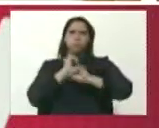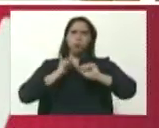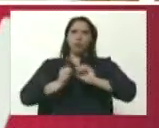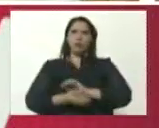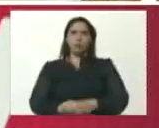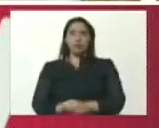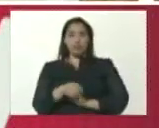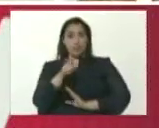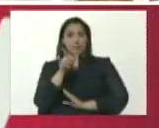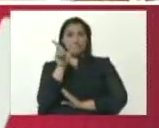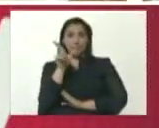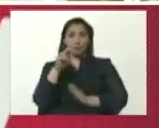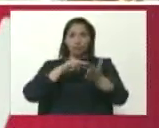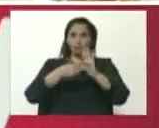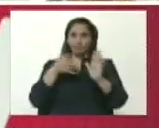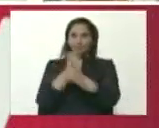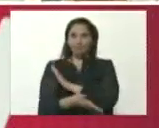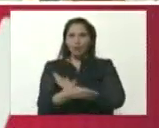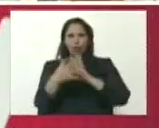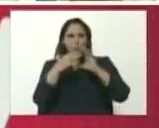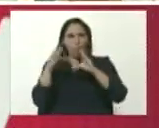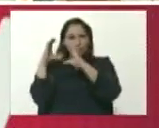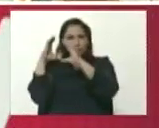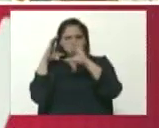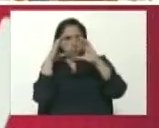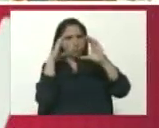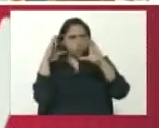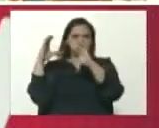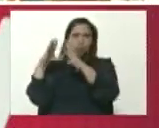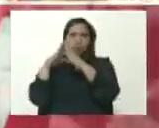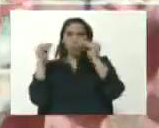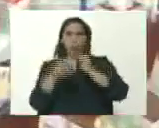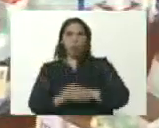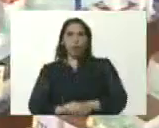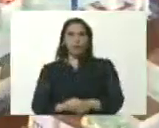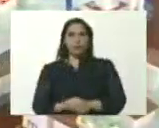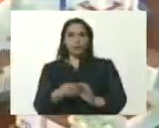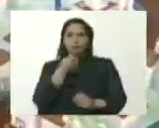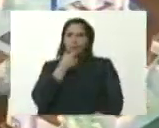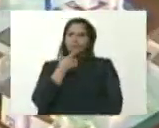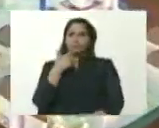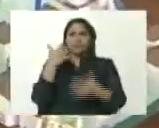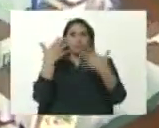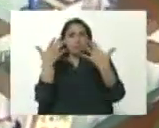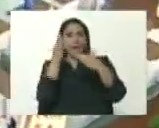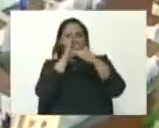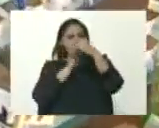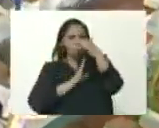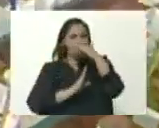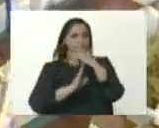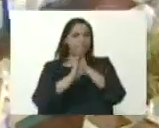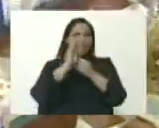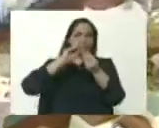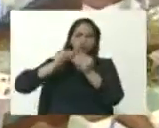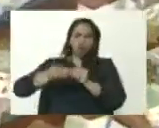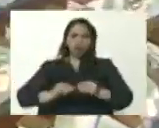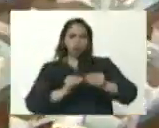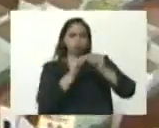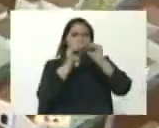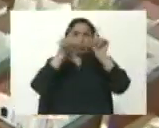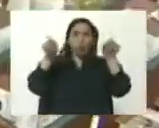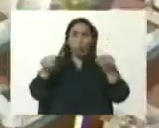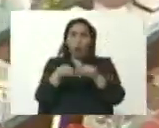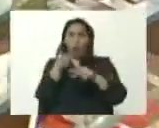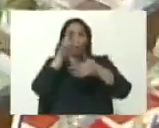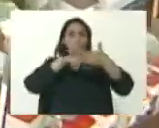el PSUV. Mire, toda esa toma, ahí tienen sus maquetas hechas con manos humildes. Y un cuadro bonito que yo